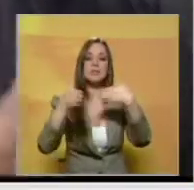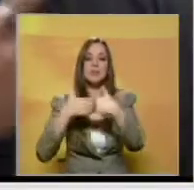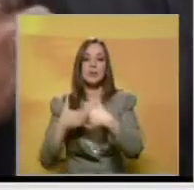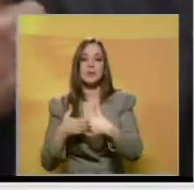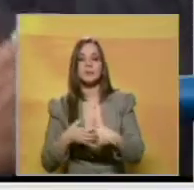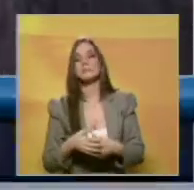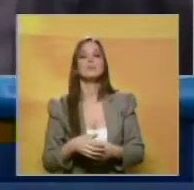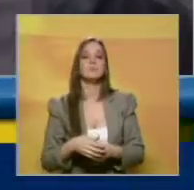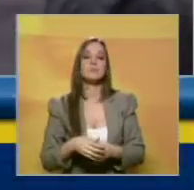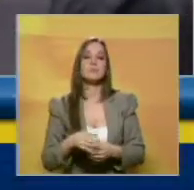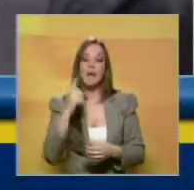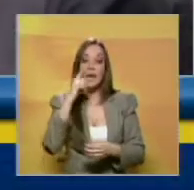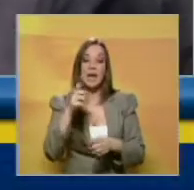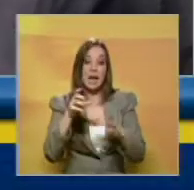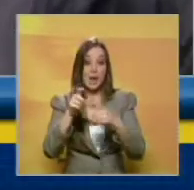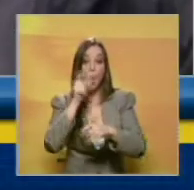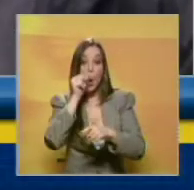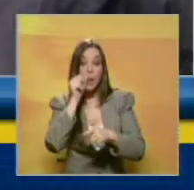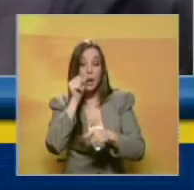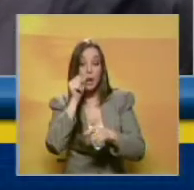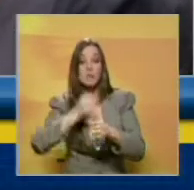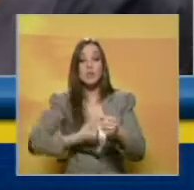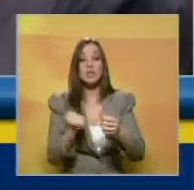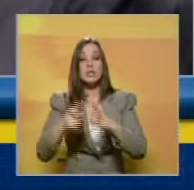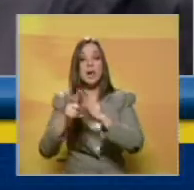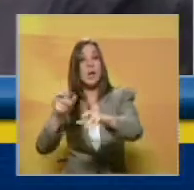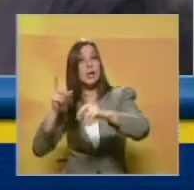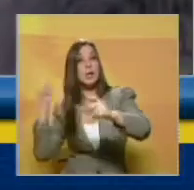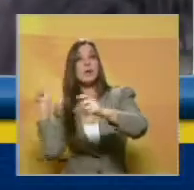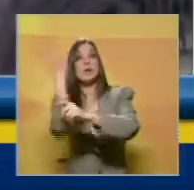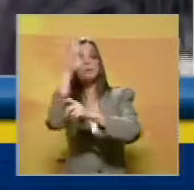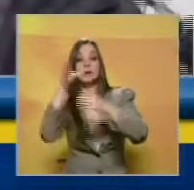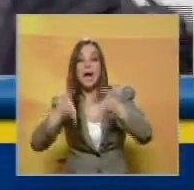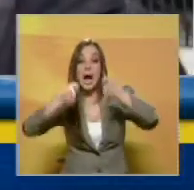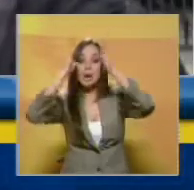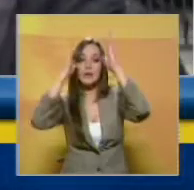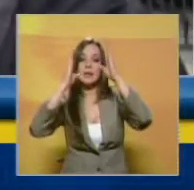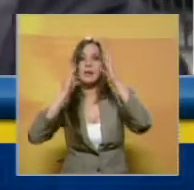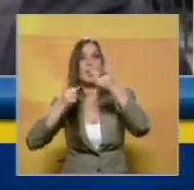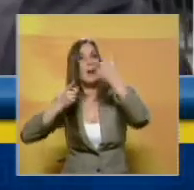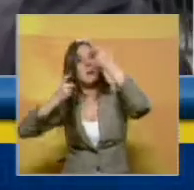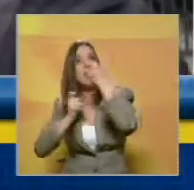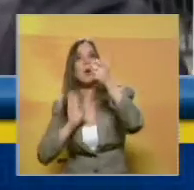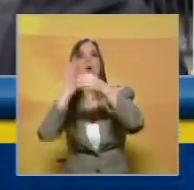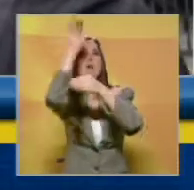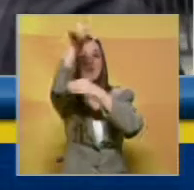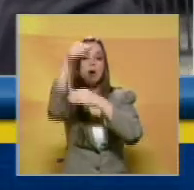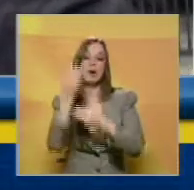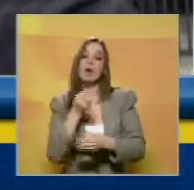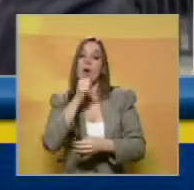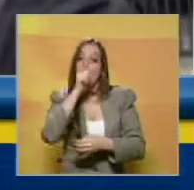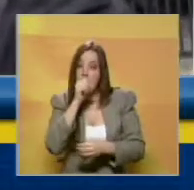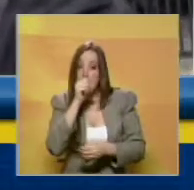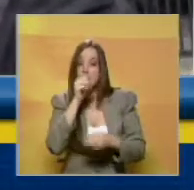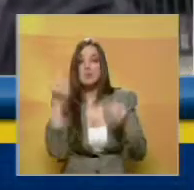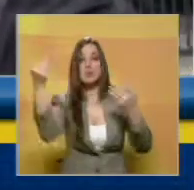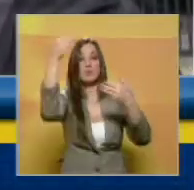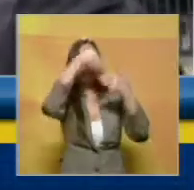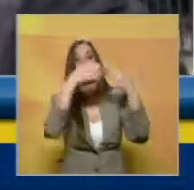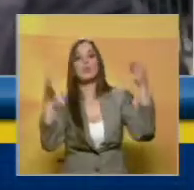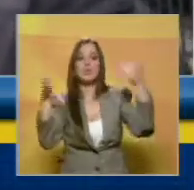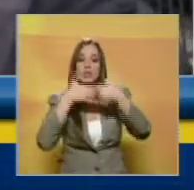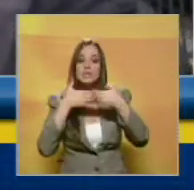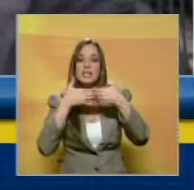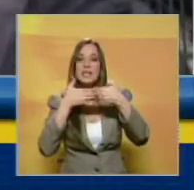las bombas hacia arriba, hacia los apartamentos, porque así sucedió. Uno se asfixia con los gases, porque cuando uno cerrara las ventanas,